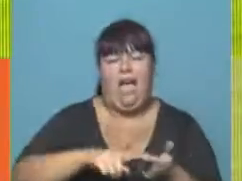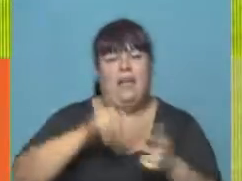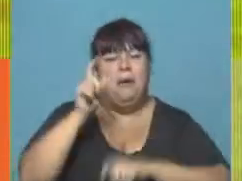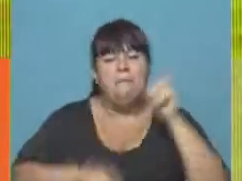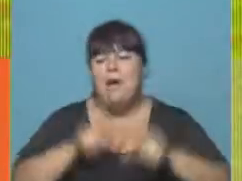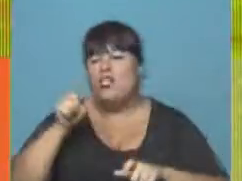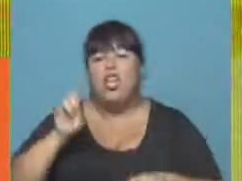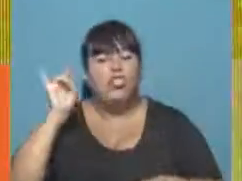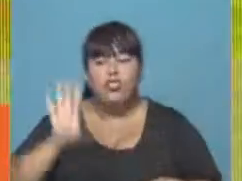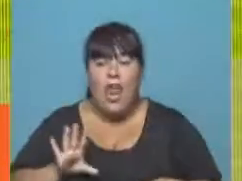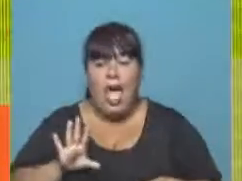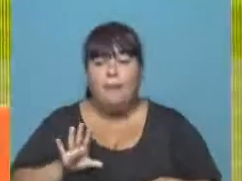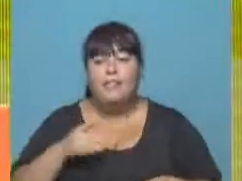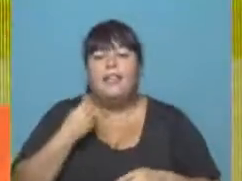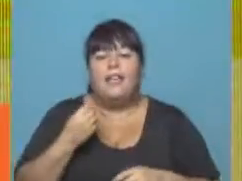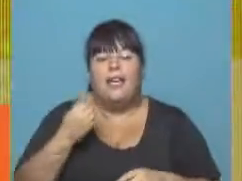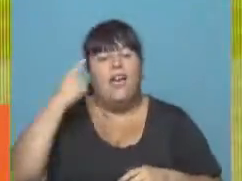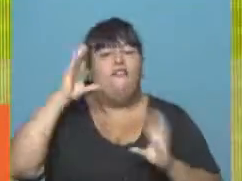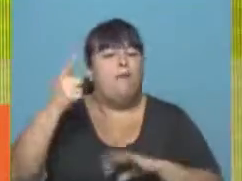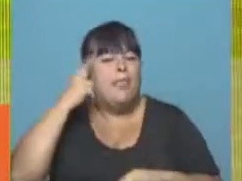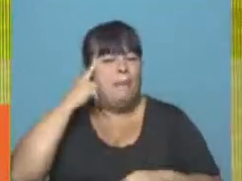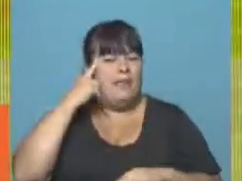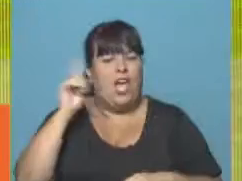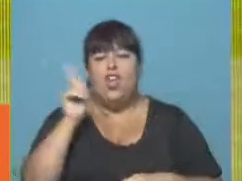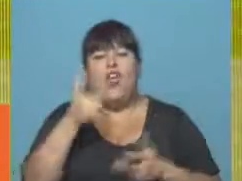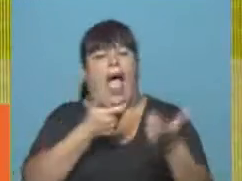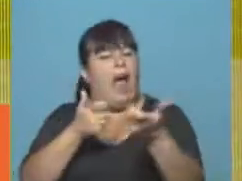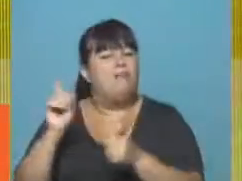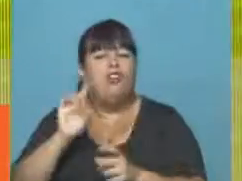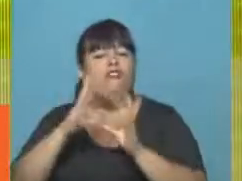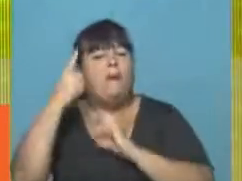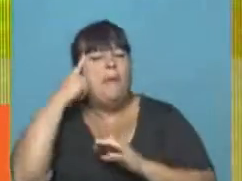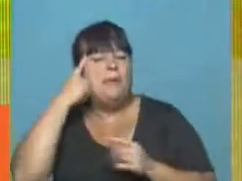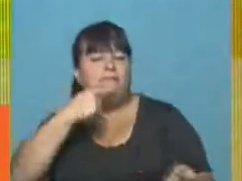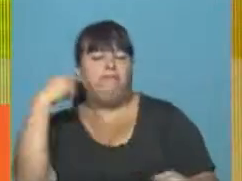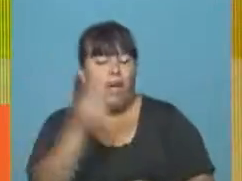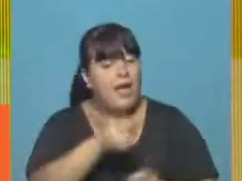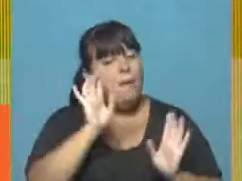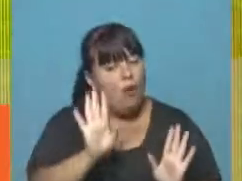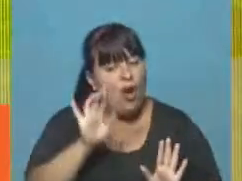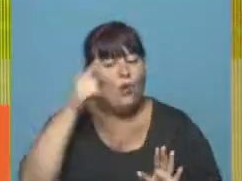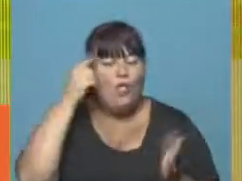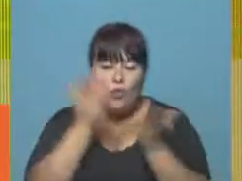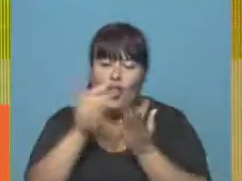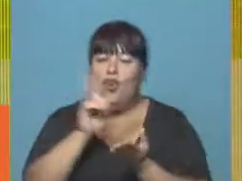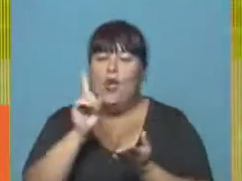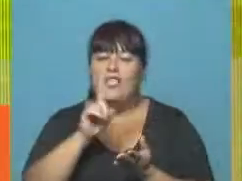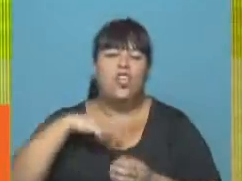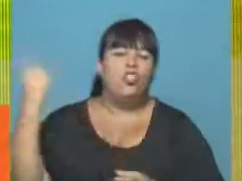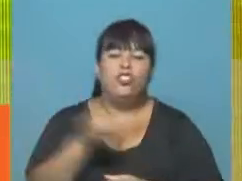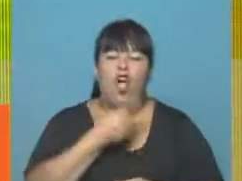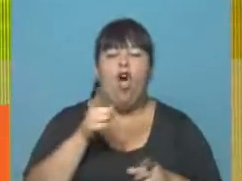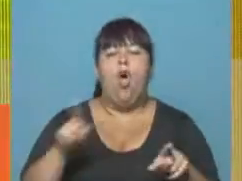lo único que tomó para sí fueron las ideas, que no tomaron las armas. Entonces que también cuando hagamos este análisis no pongamos a